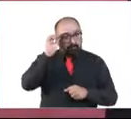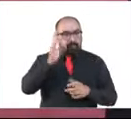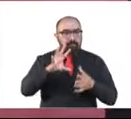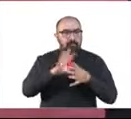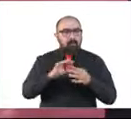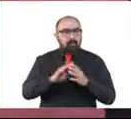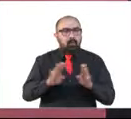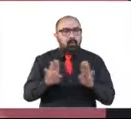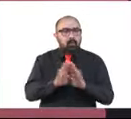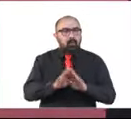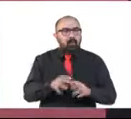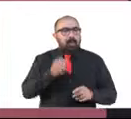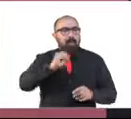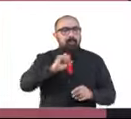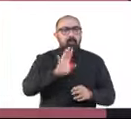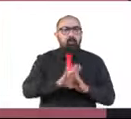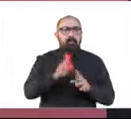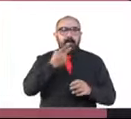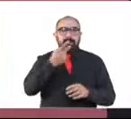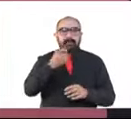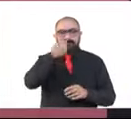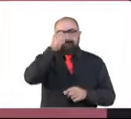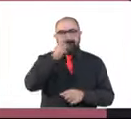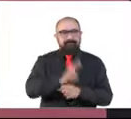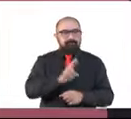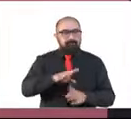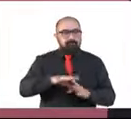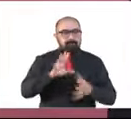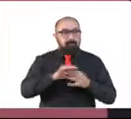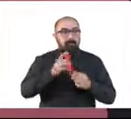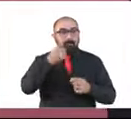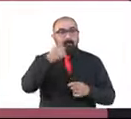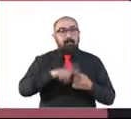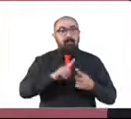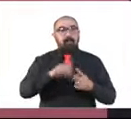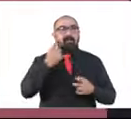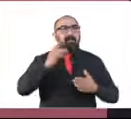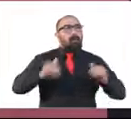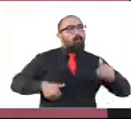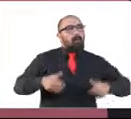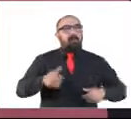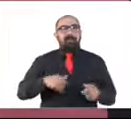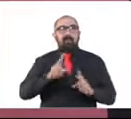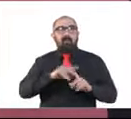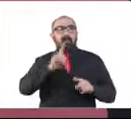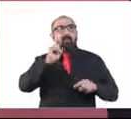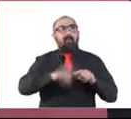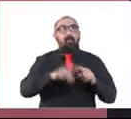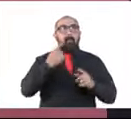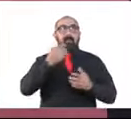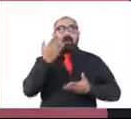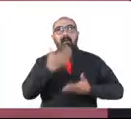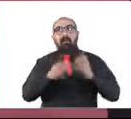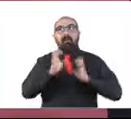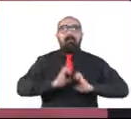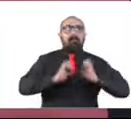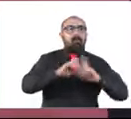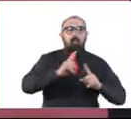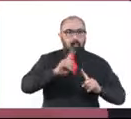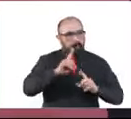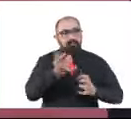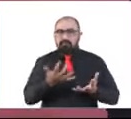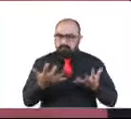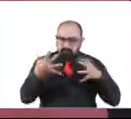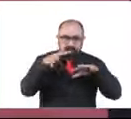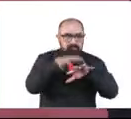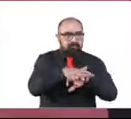que, así como decía el secretario, que no hay que vislumbrar la agricultura como un estorbo para el desarrollo sustentable, sino hay que incluirla.